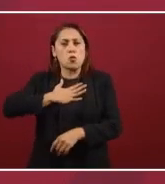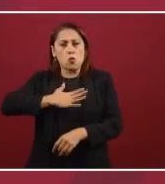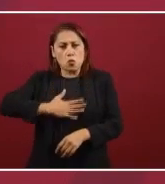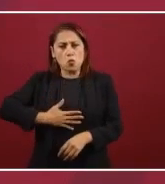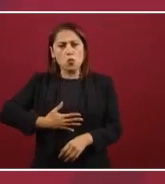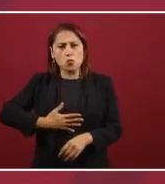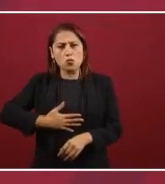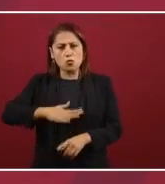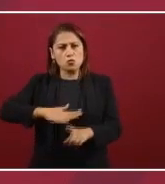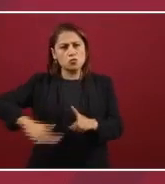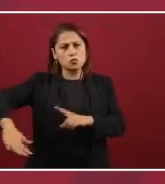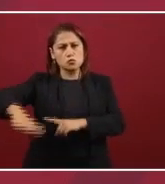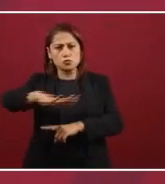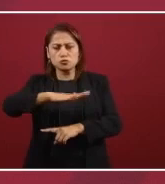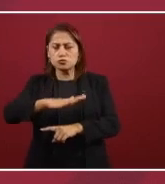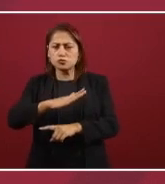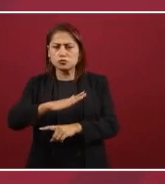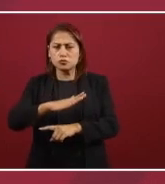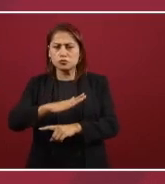respetando las libertades.